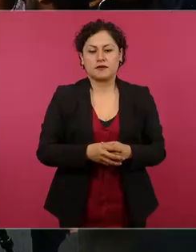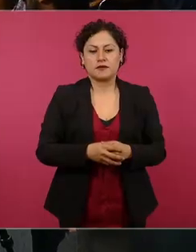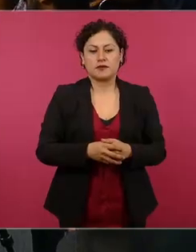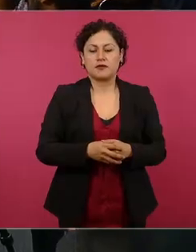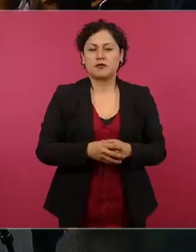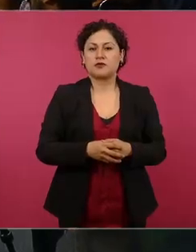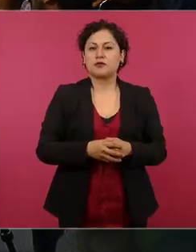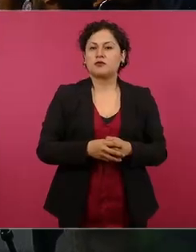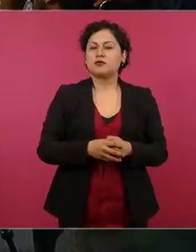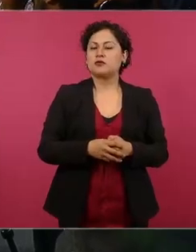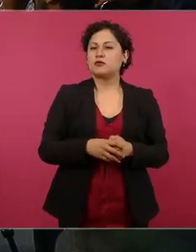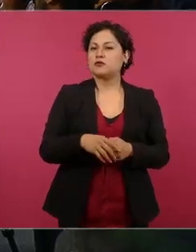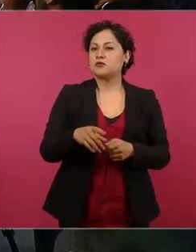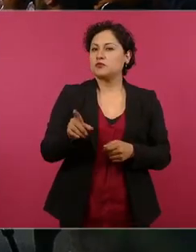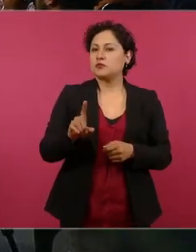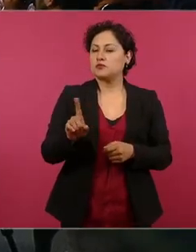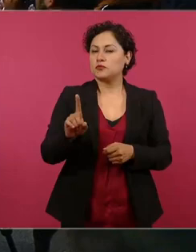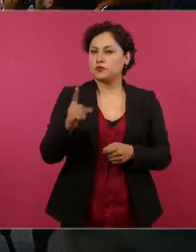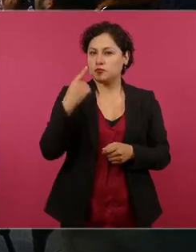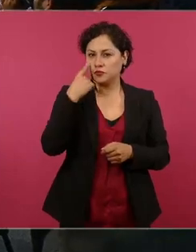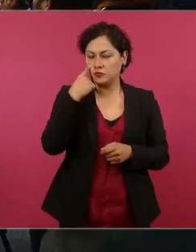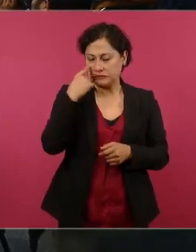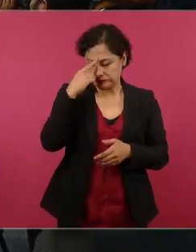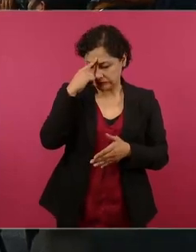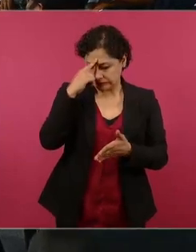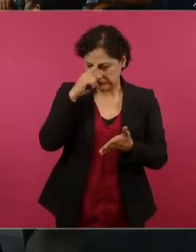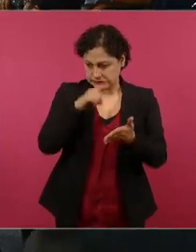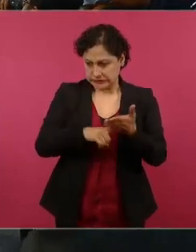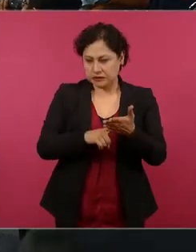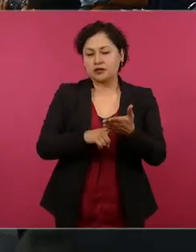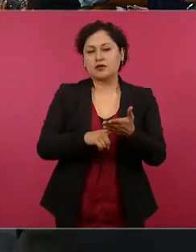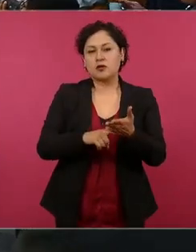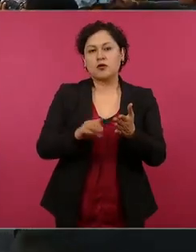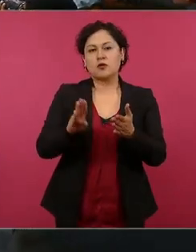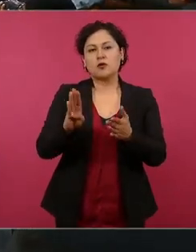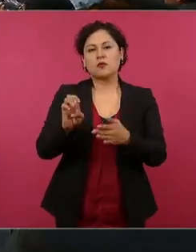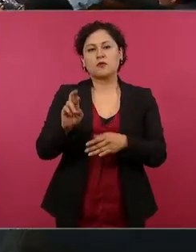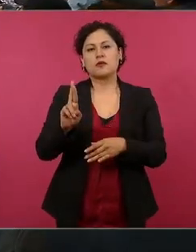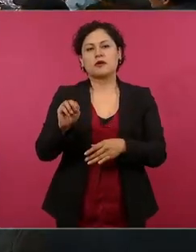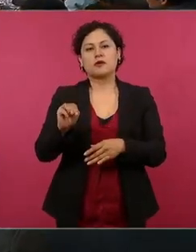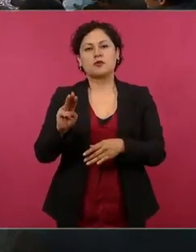No, una, creo que es Verumen,